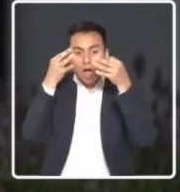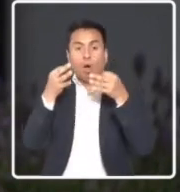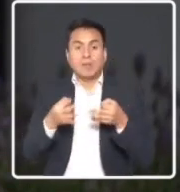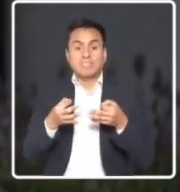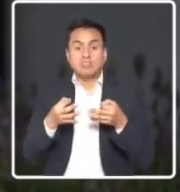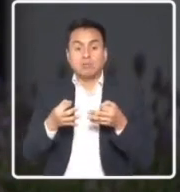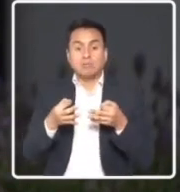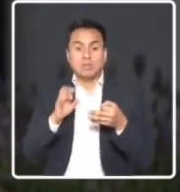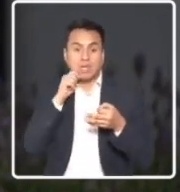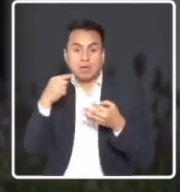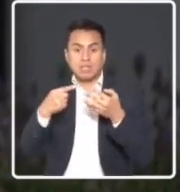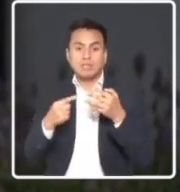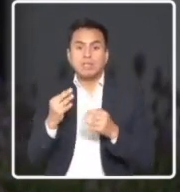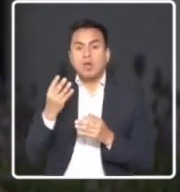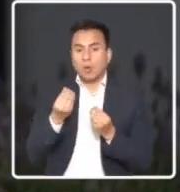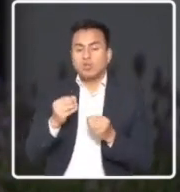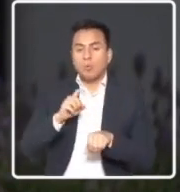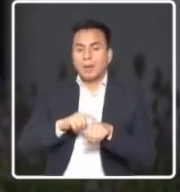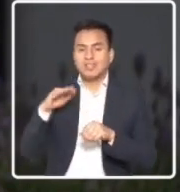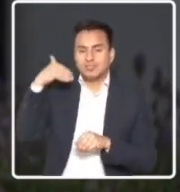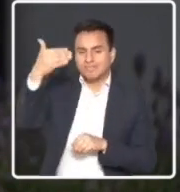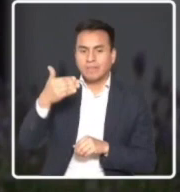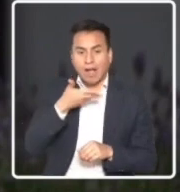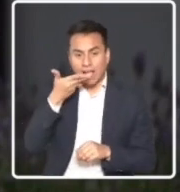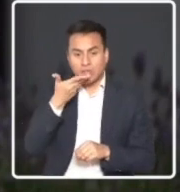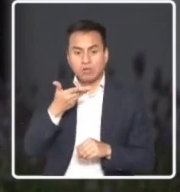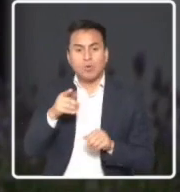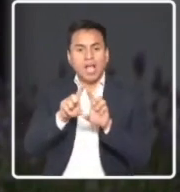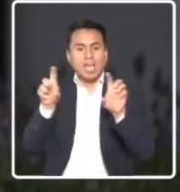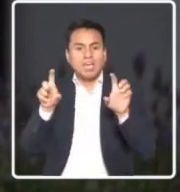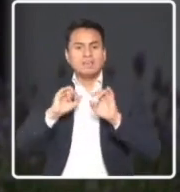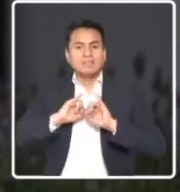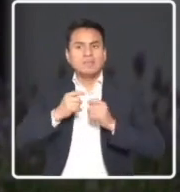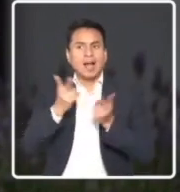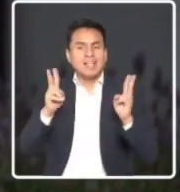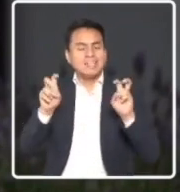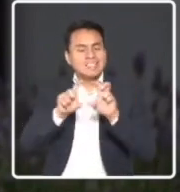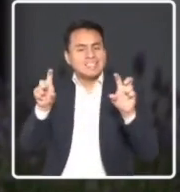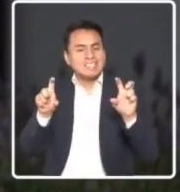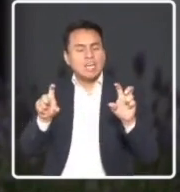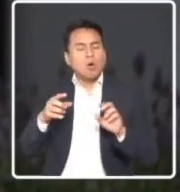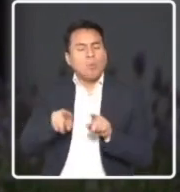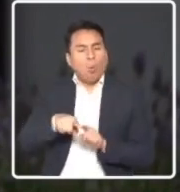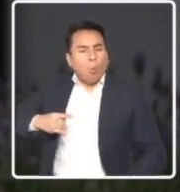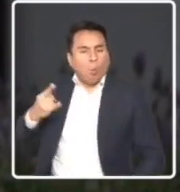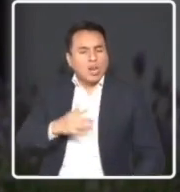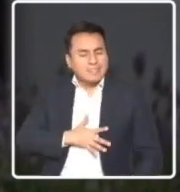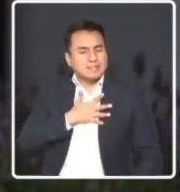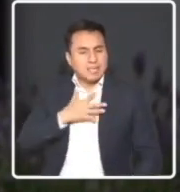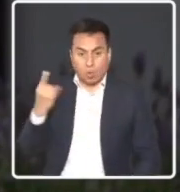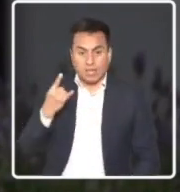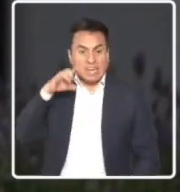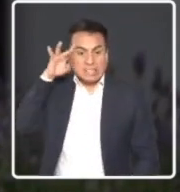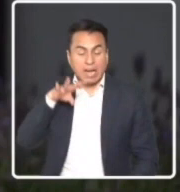de que se vienen grandes momentos. Habíamos hablado de esta impronta que queremos darle, esta sensación de urgencia,